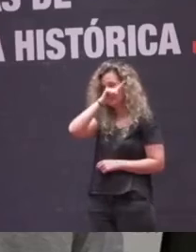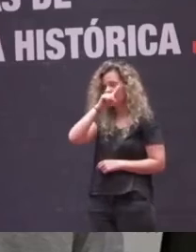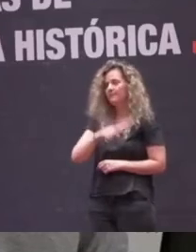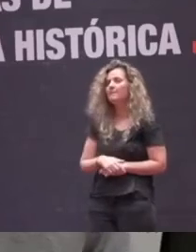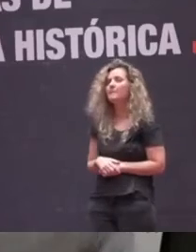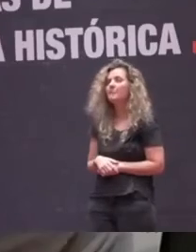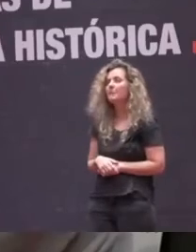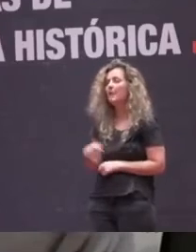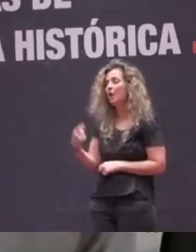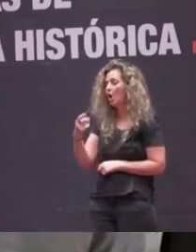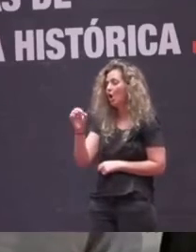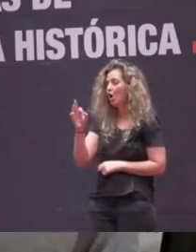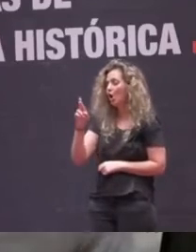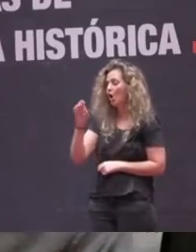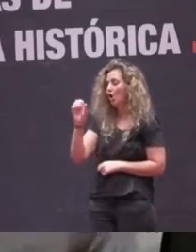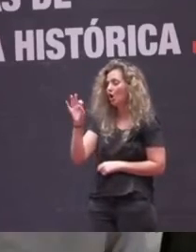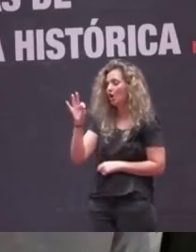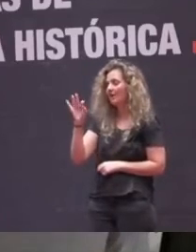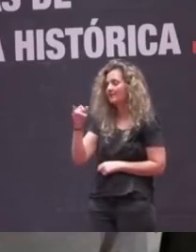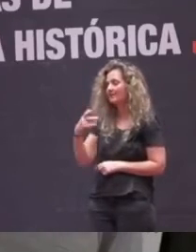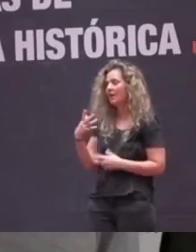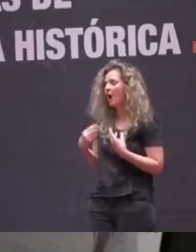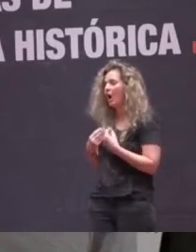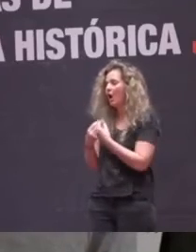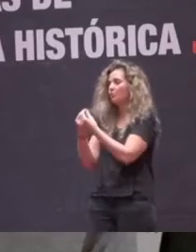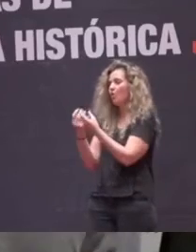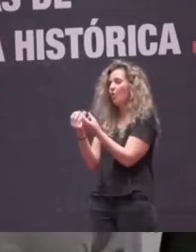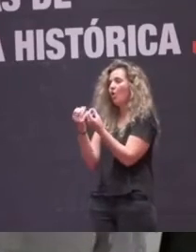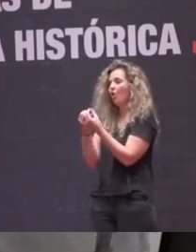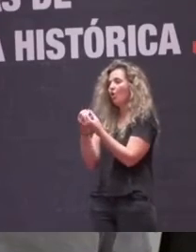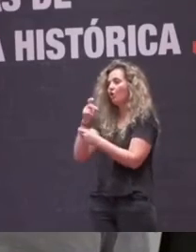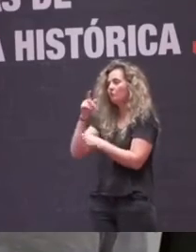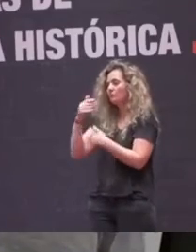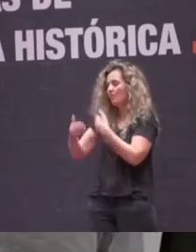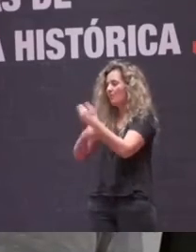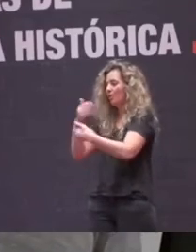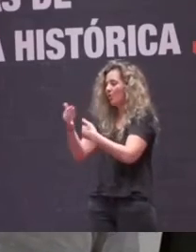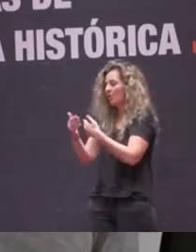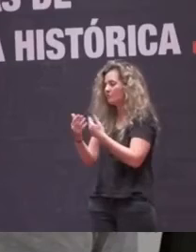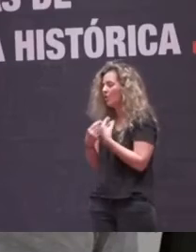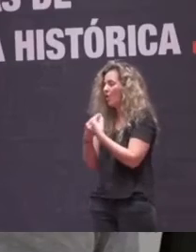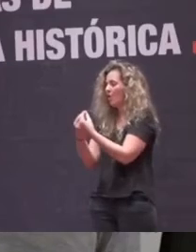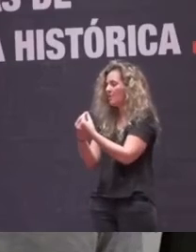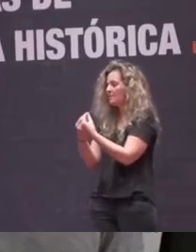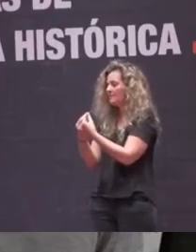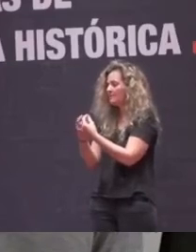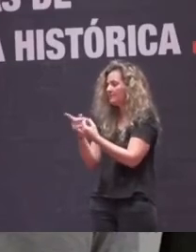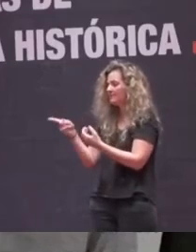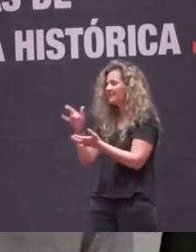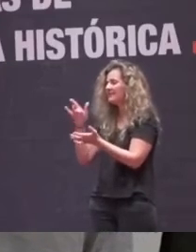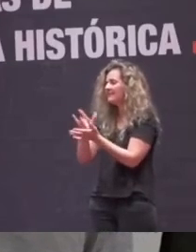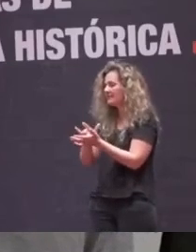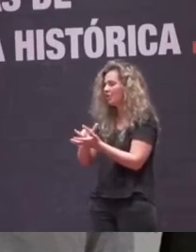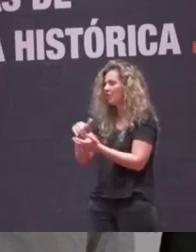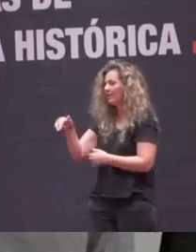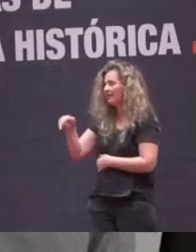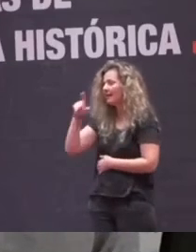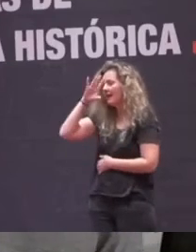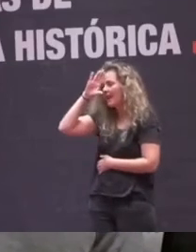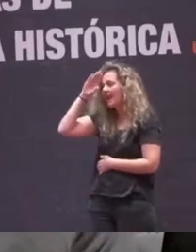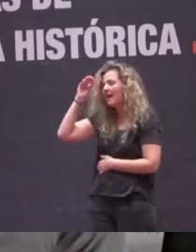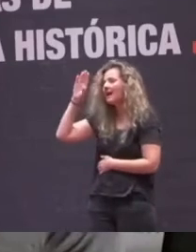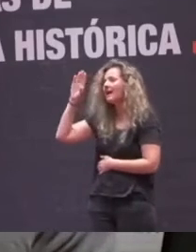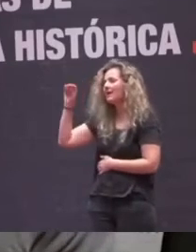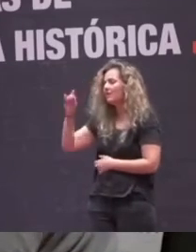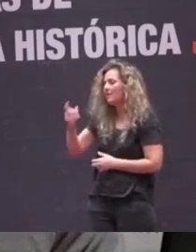E Goretti acompañou, xunto con outras persoas, non? Pero acompañou todo ese proceso. Tivo a intelixencia, primeiro,